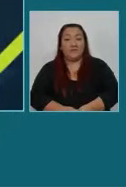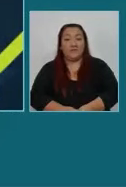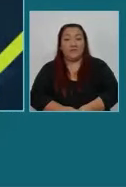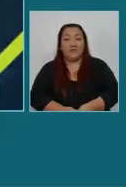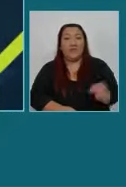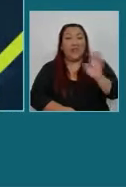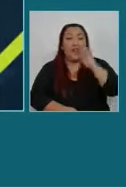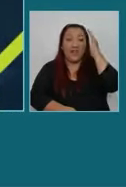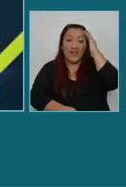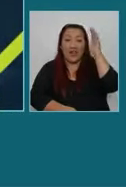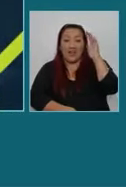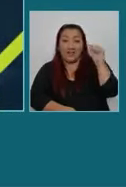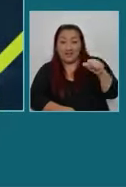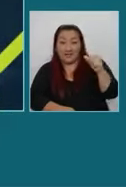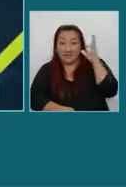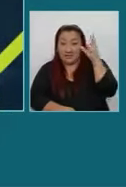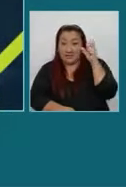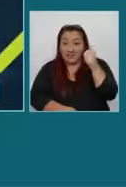Hola, ¿se me escucha?